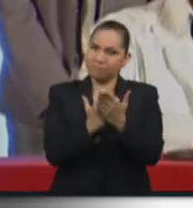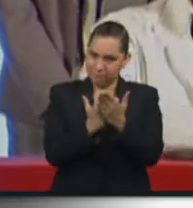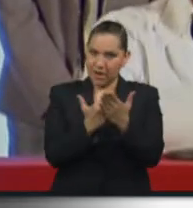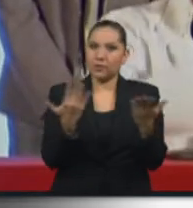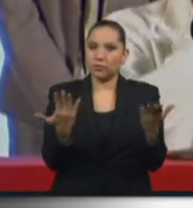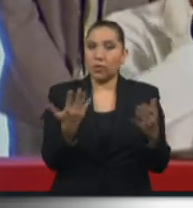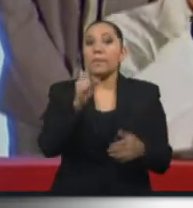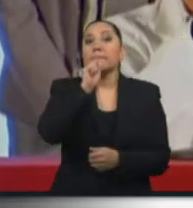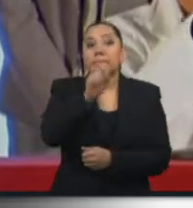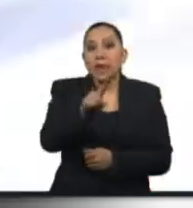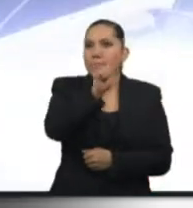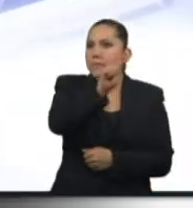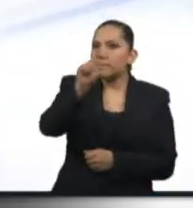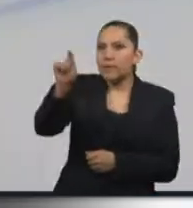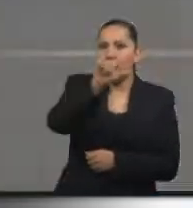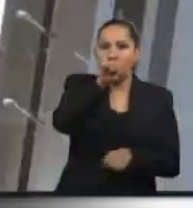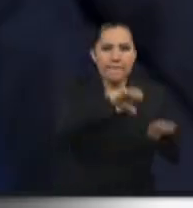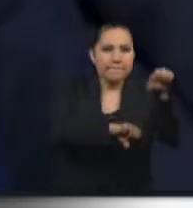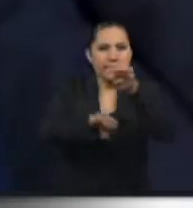sector empresarial.